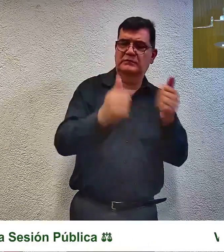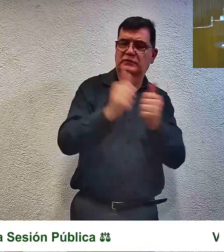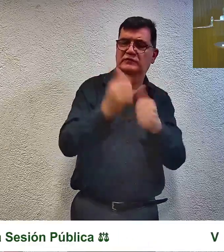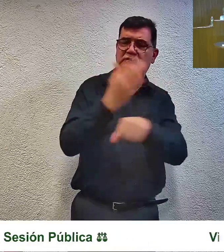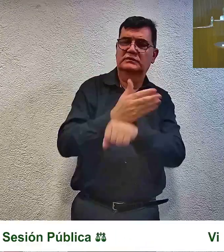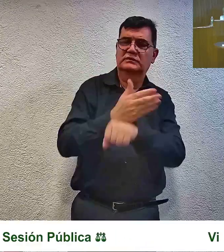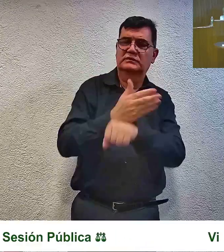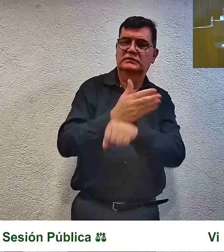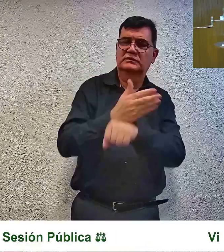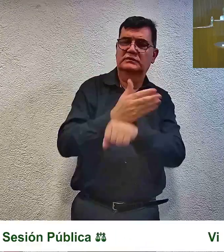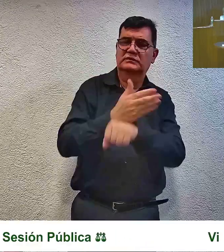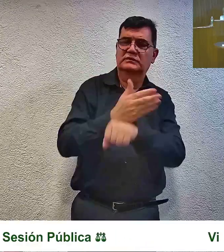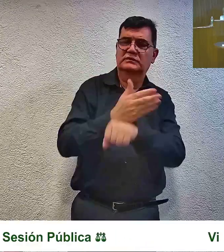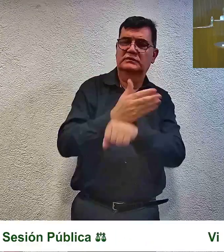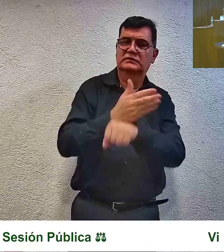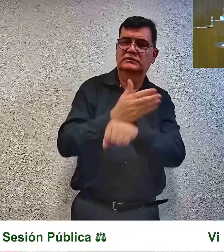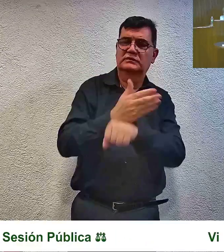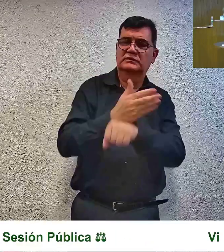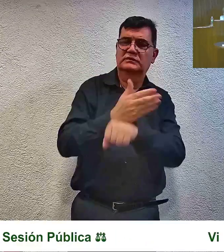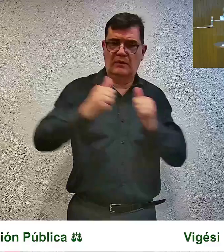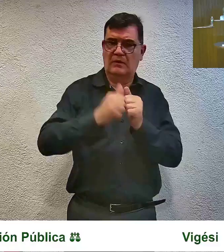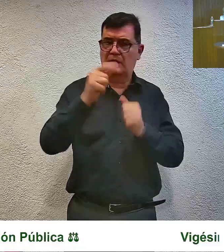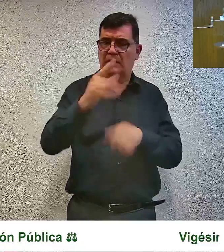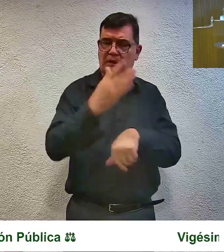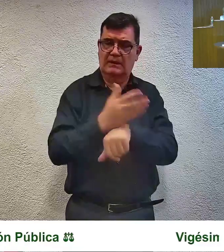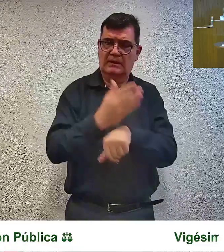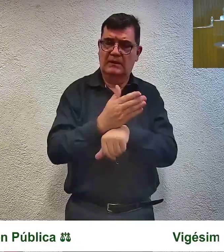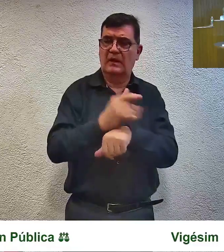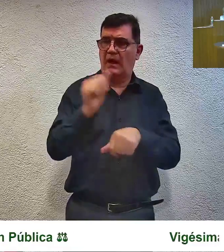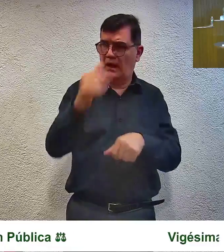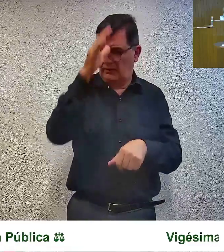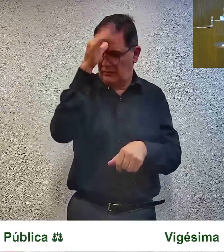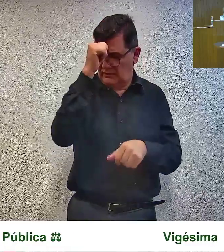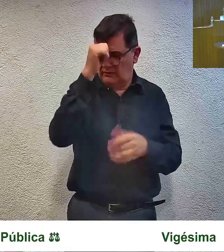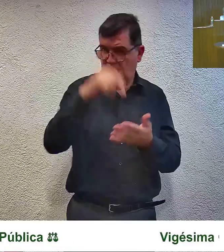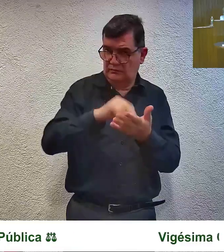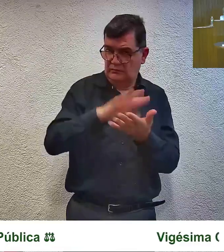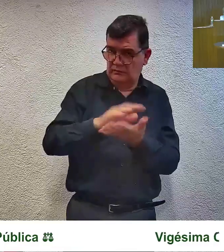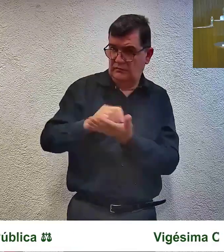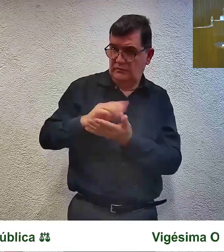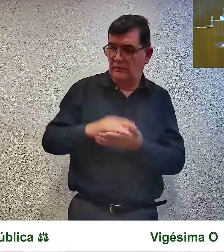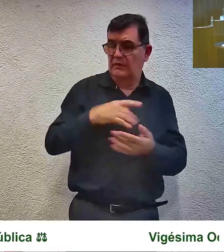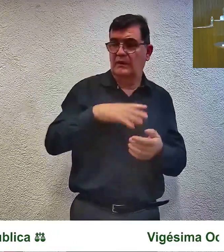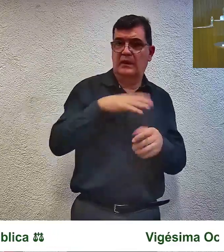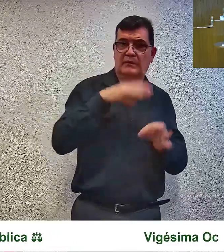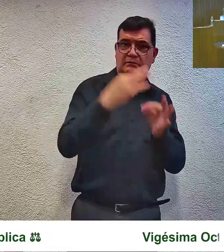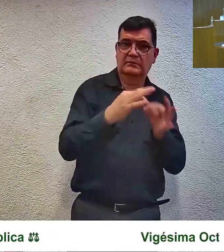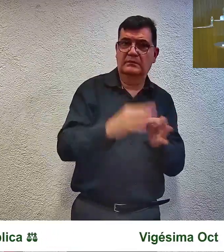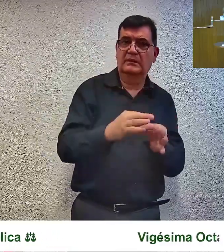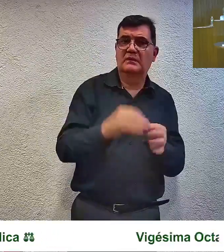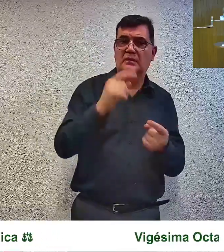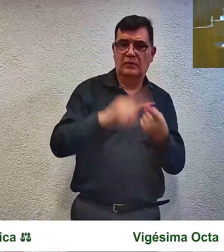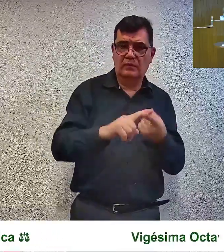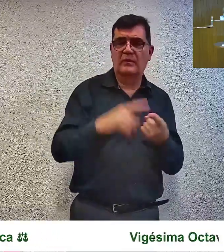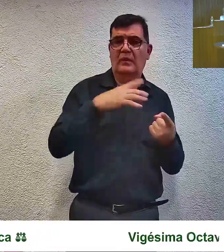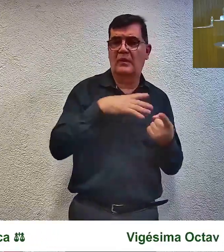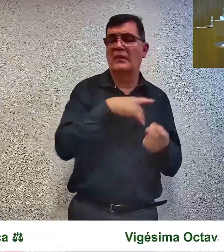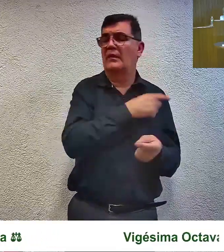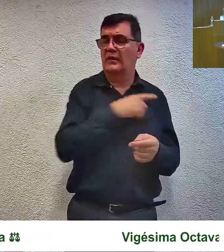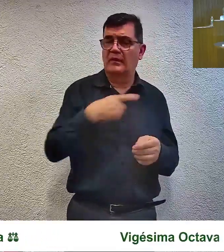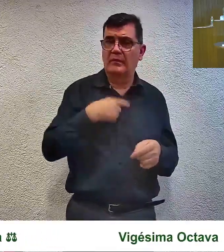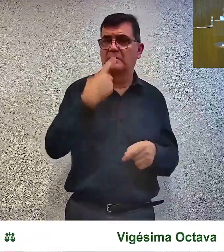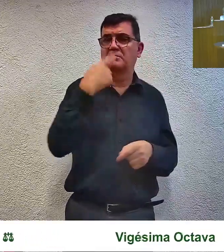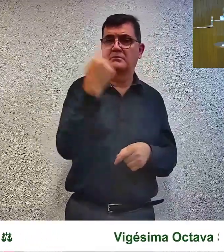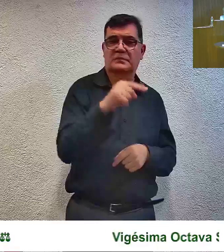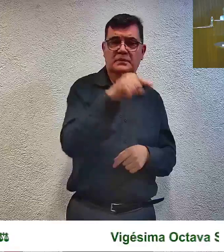sancionador, porque en relación a los efectos de la sentencia y el acuerdo plenario pendientes de cumplimiento, 1. La parte